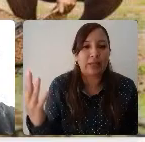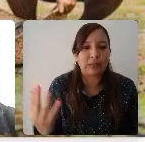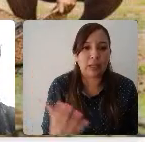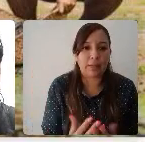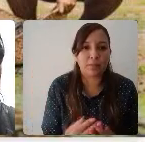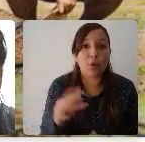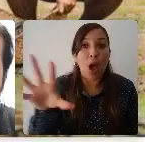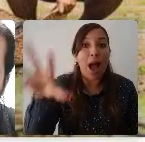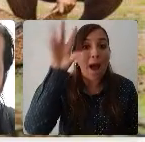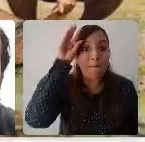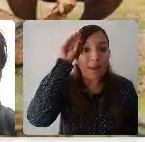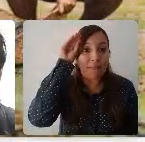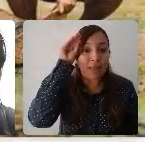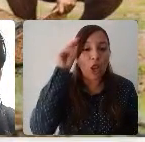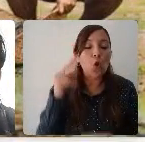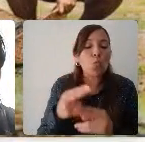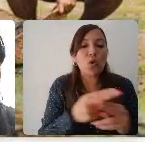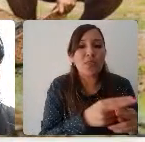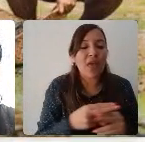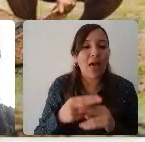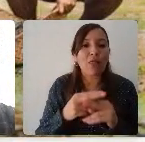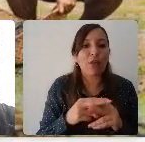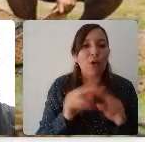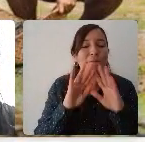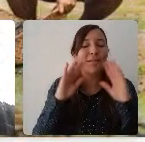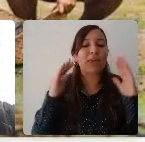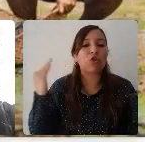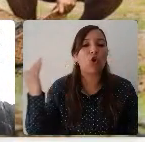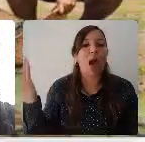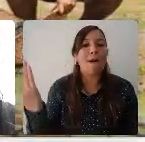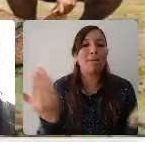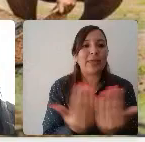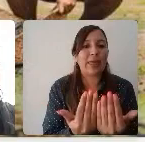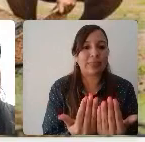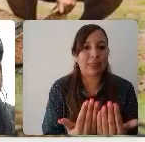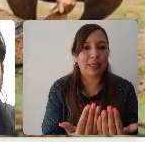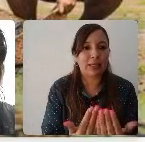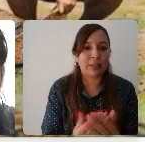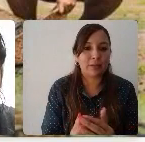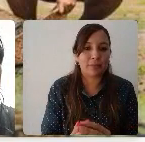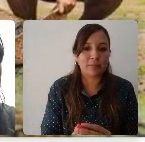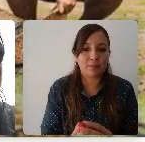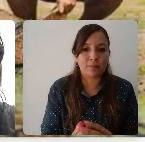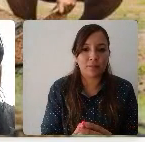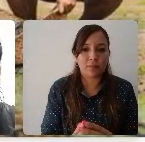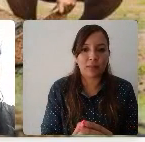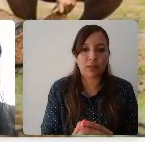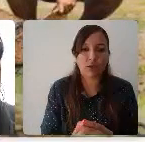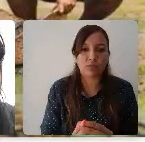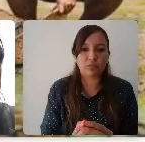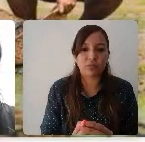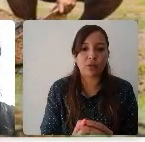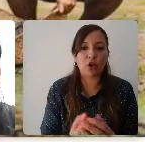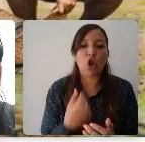aprender mucho acerca de la conservación, ¿no? De cómo podemos justamente, como hablábamos en las láminas pasadas, ¿no? Cómo podemos hacer que nuestros viajes sean mucho